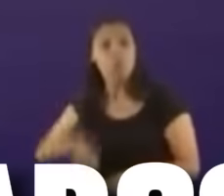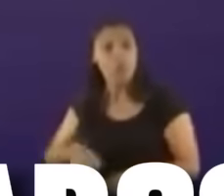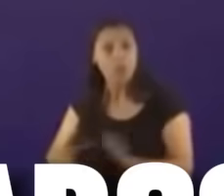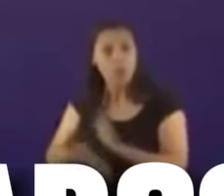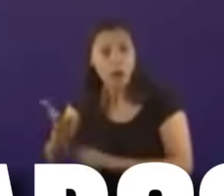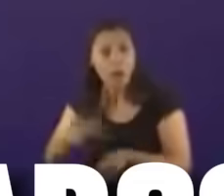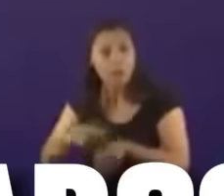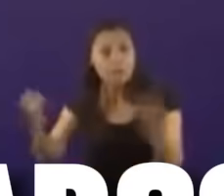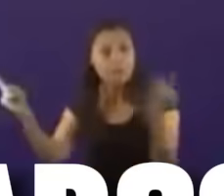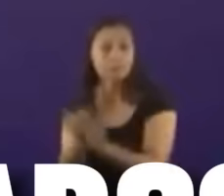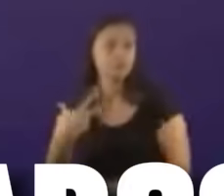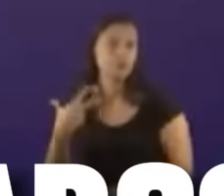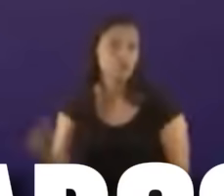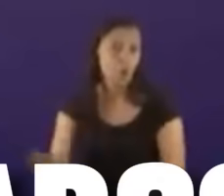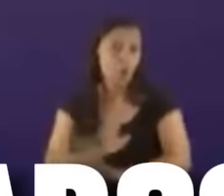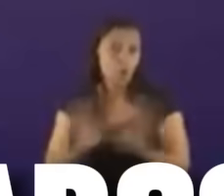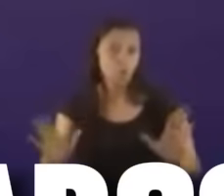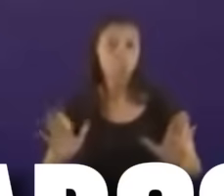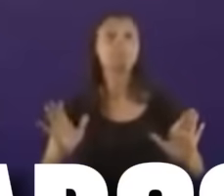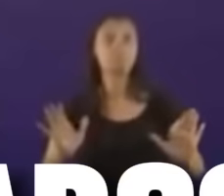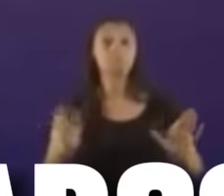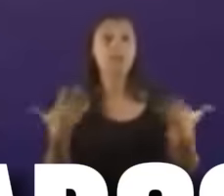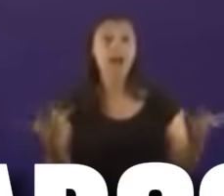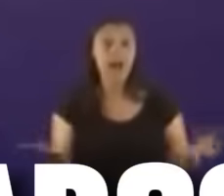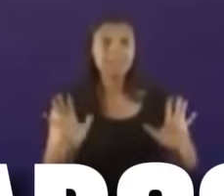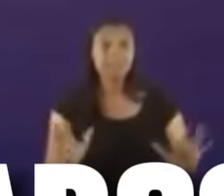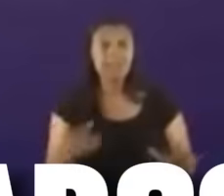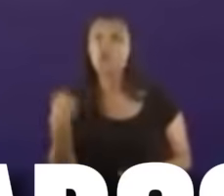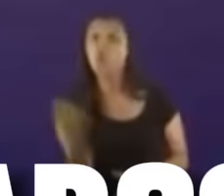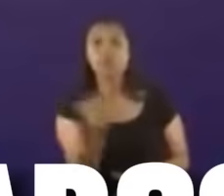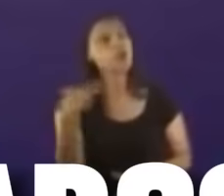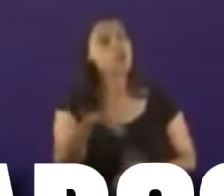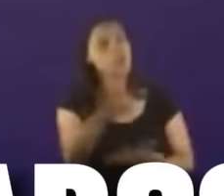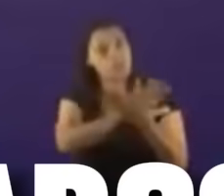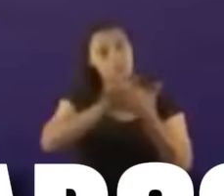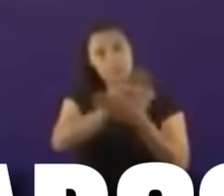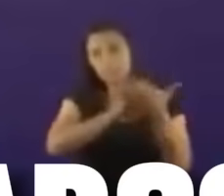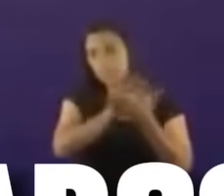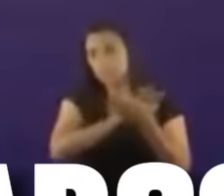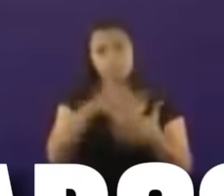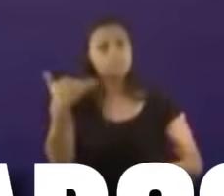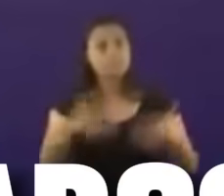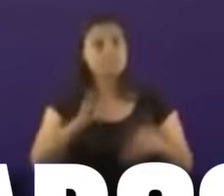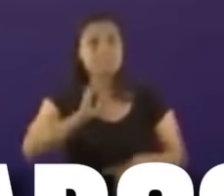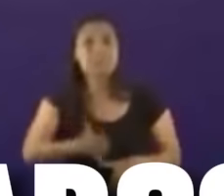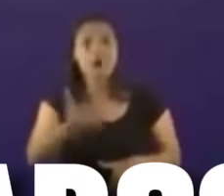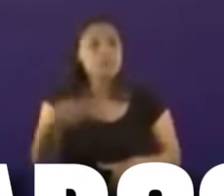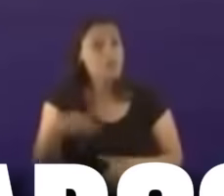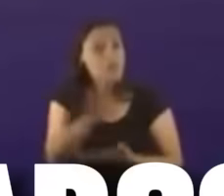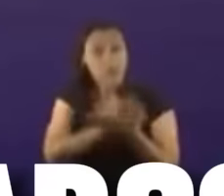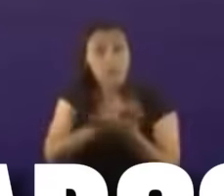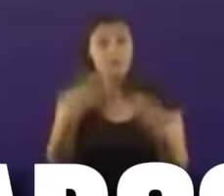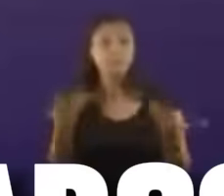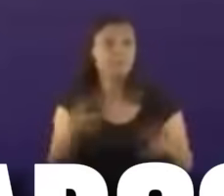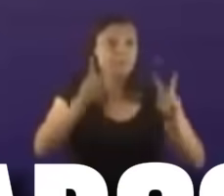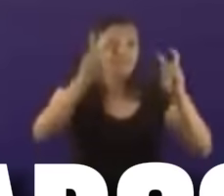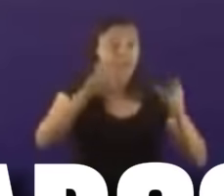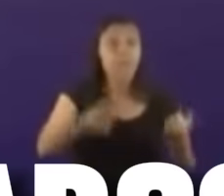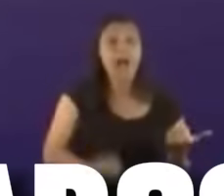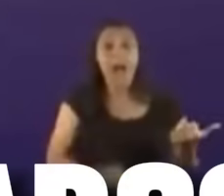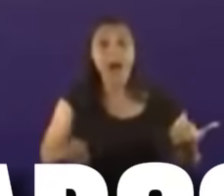plazo. Y esto efectivamente hay que corregirlo. De hecho, el ajuste